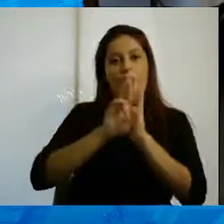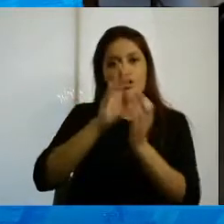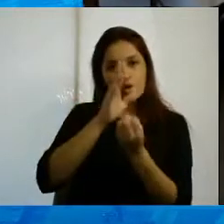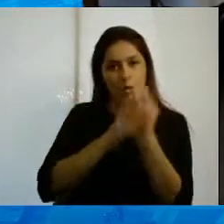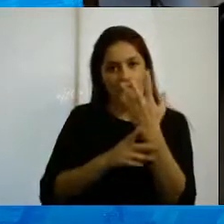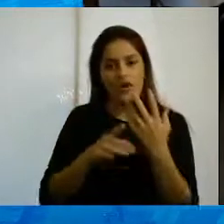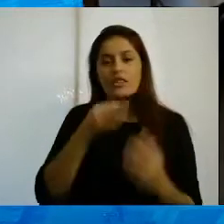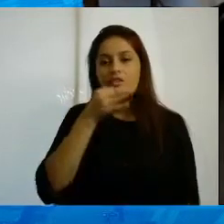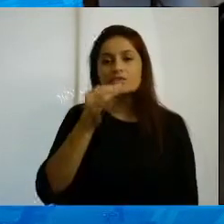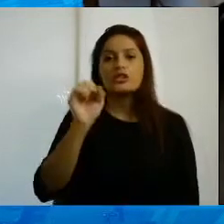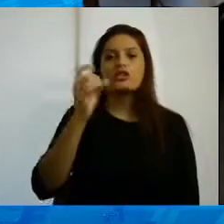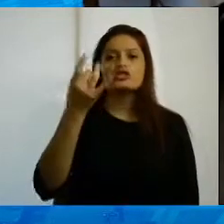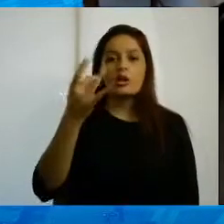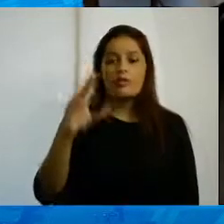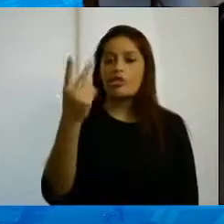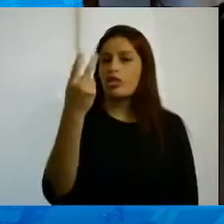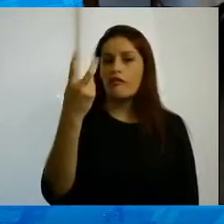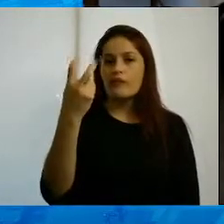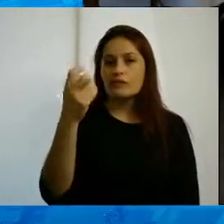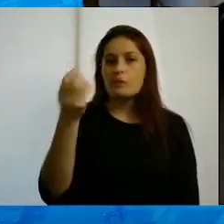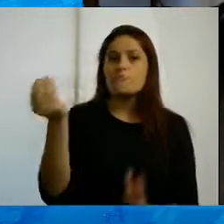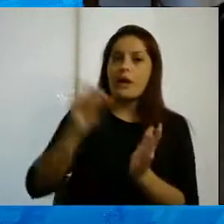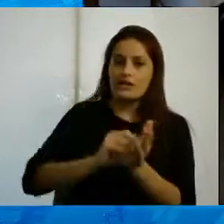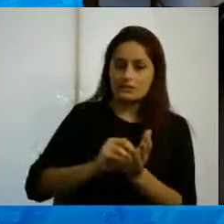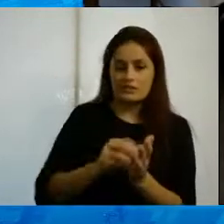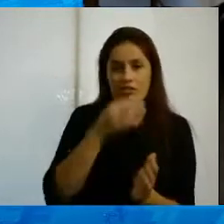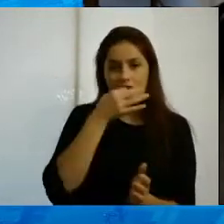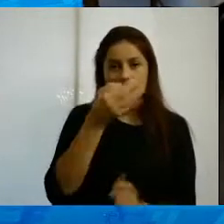Buenas tardes a todos y a todas.